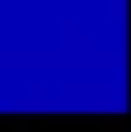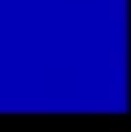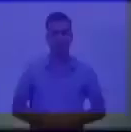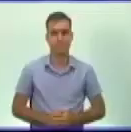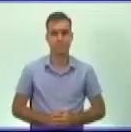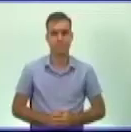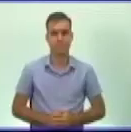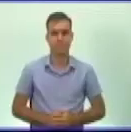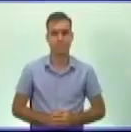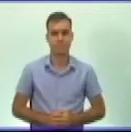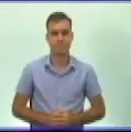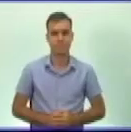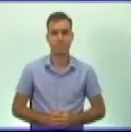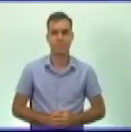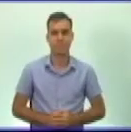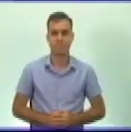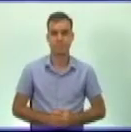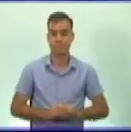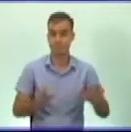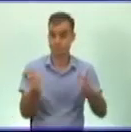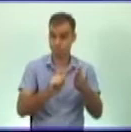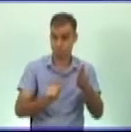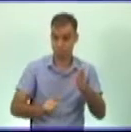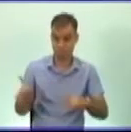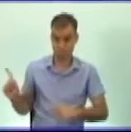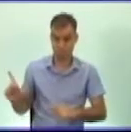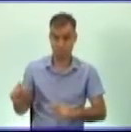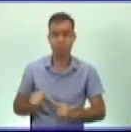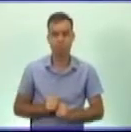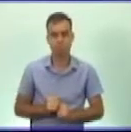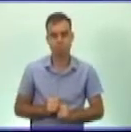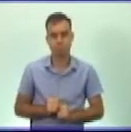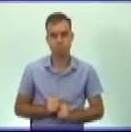Bueno, espero que hayan podido copiar. Bueno, es posible